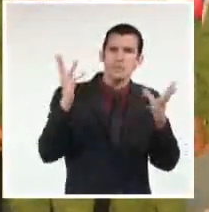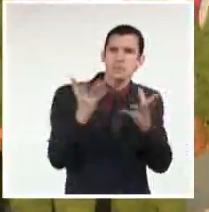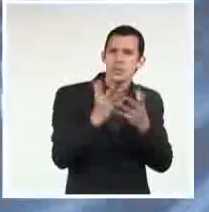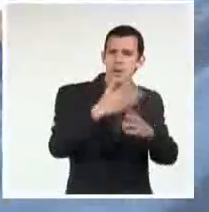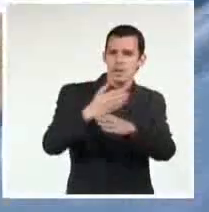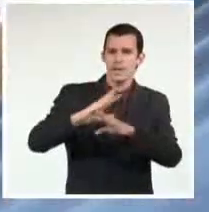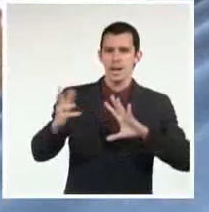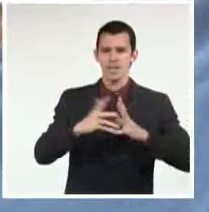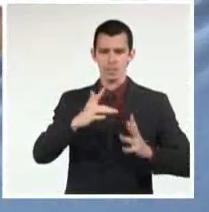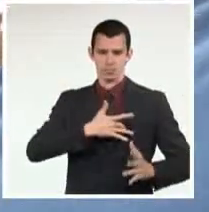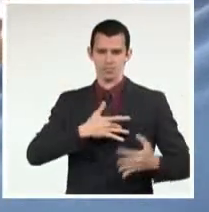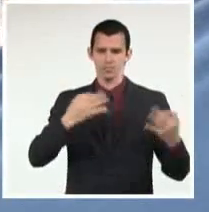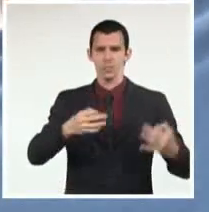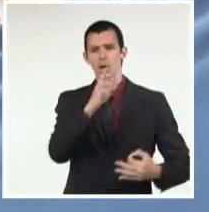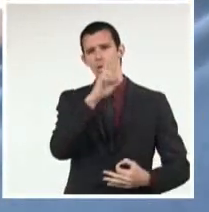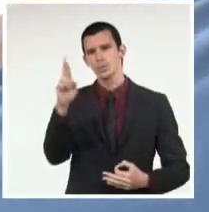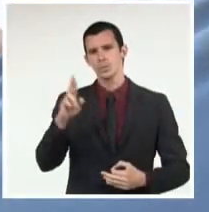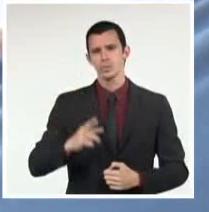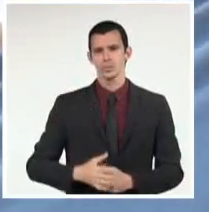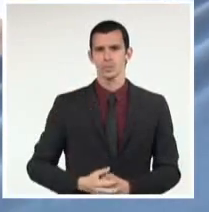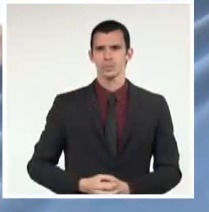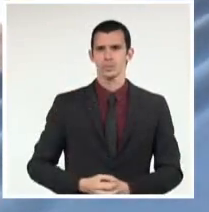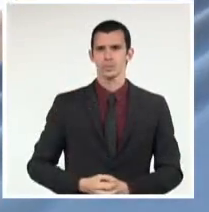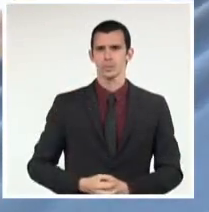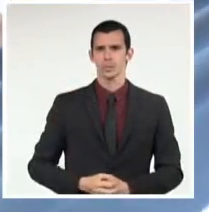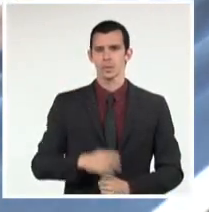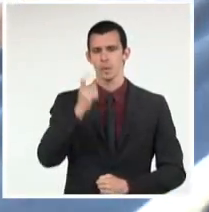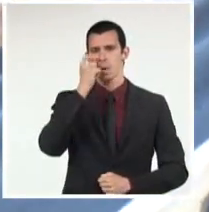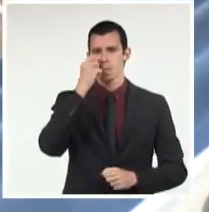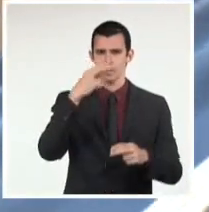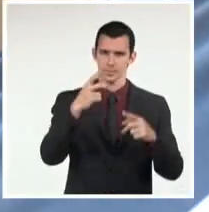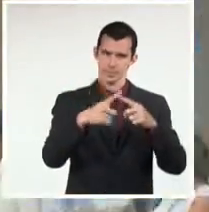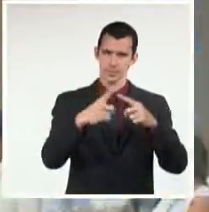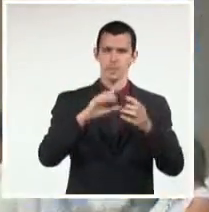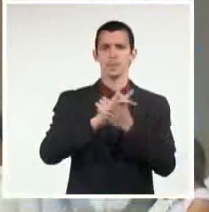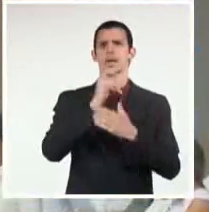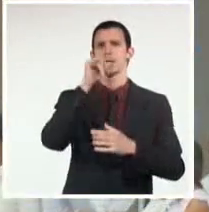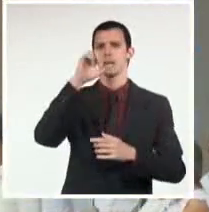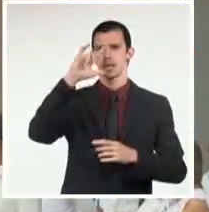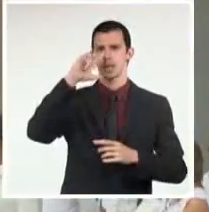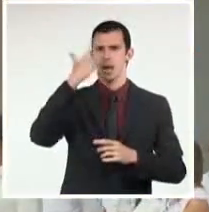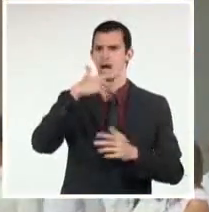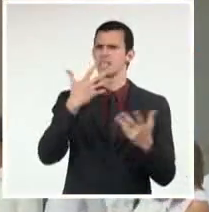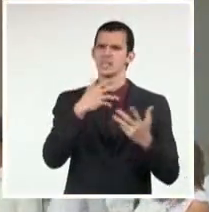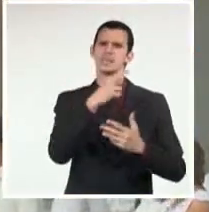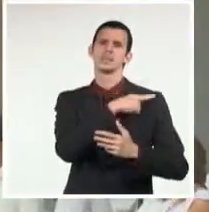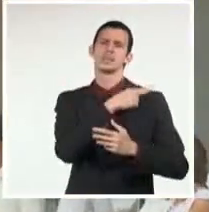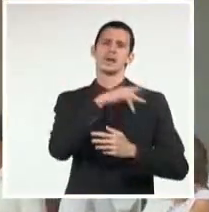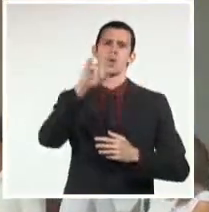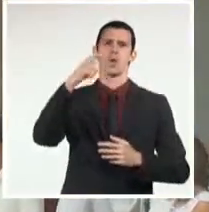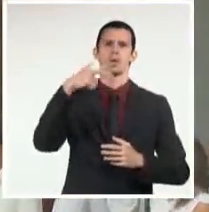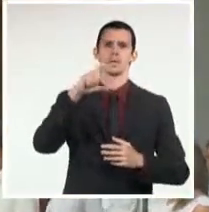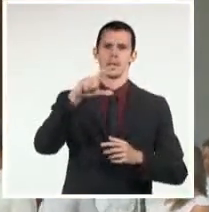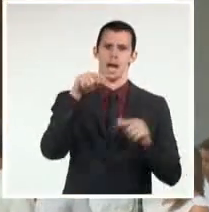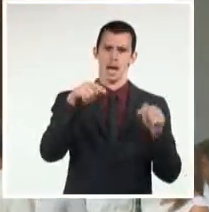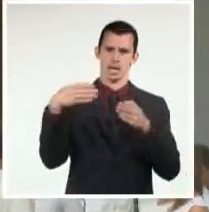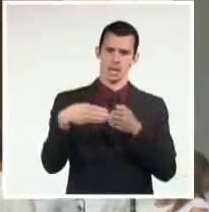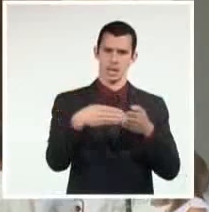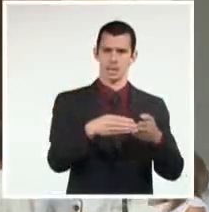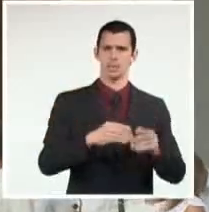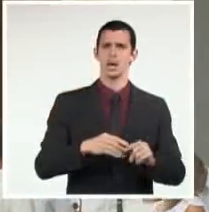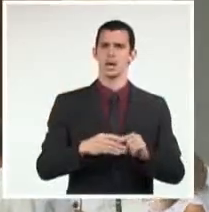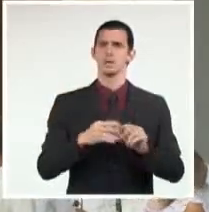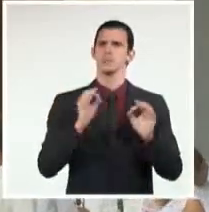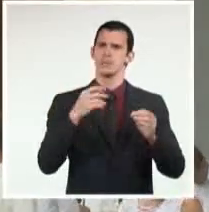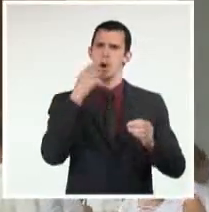fronteras. Aquí Ángel Ramírez Medina, primer secretario de la UJC en el territorio, subrayó la peculiar acogida de pueblo que tuvieran Fidel y